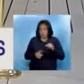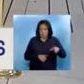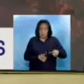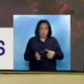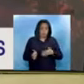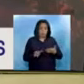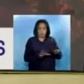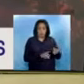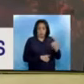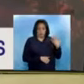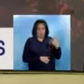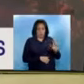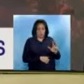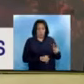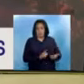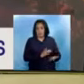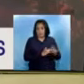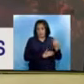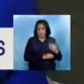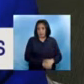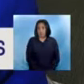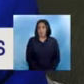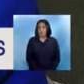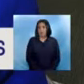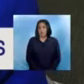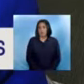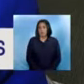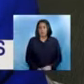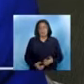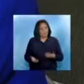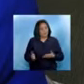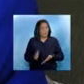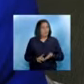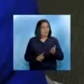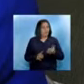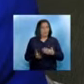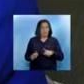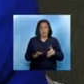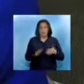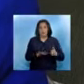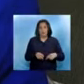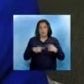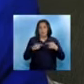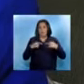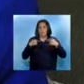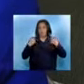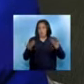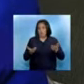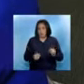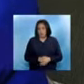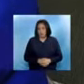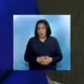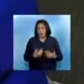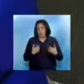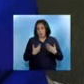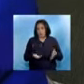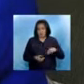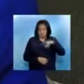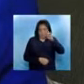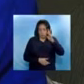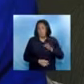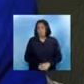falleció este lunes por la mañana. Se nos están yendo las más grandes estrellas que teníamos en